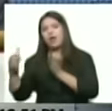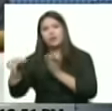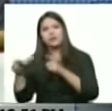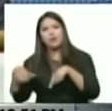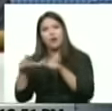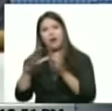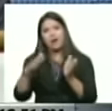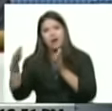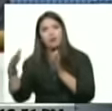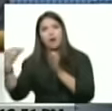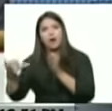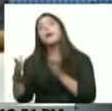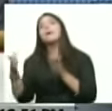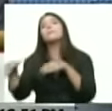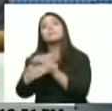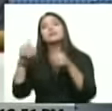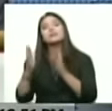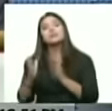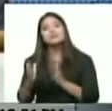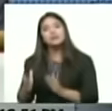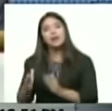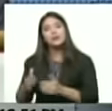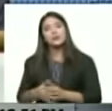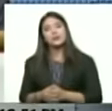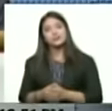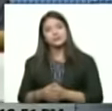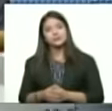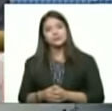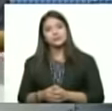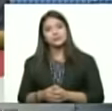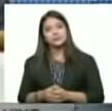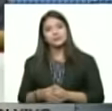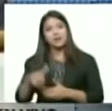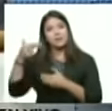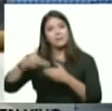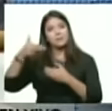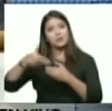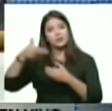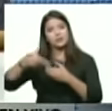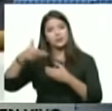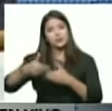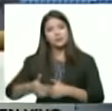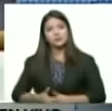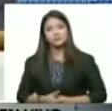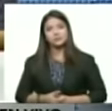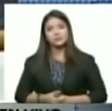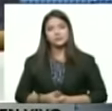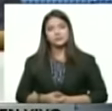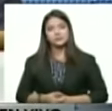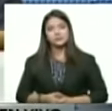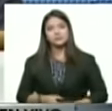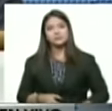del Ministerio del Poder Popular para el Petróleo y la